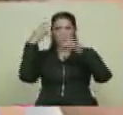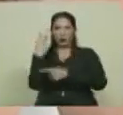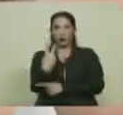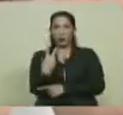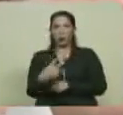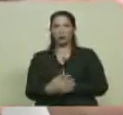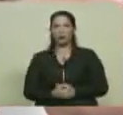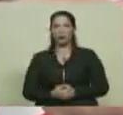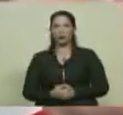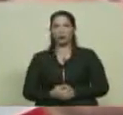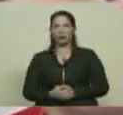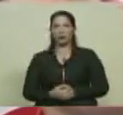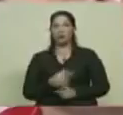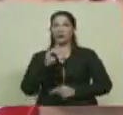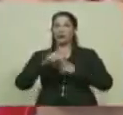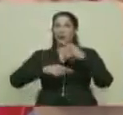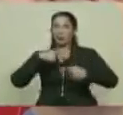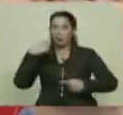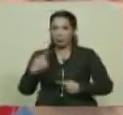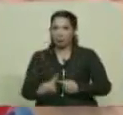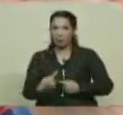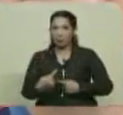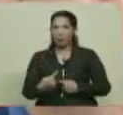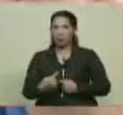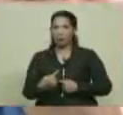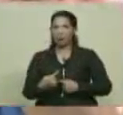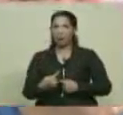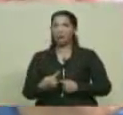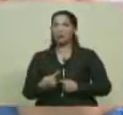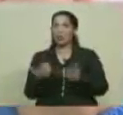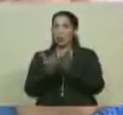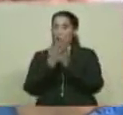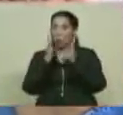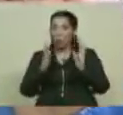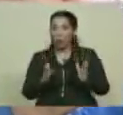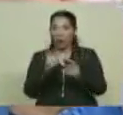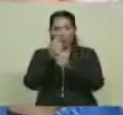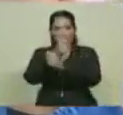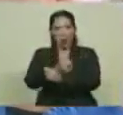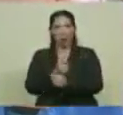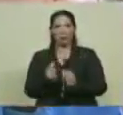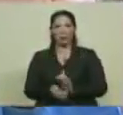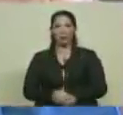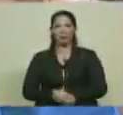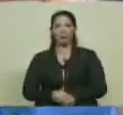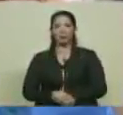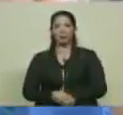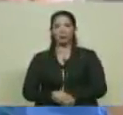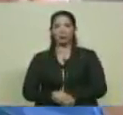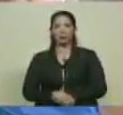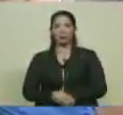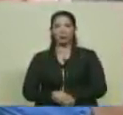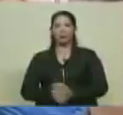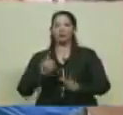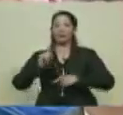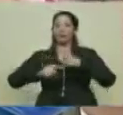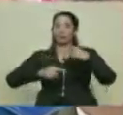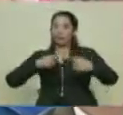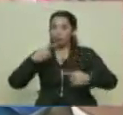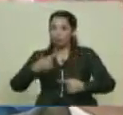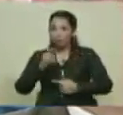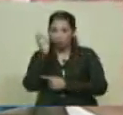escribir, sino que sacar a la primaria. La primaria. Y después se inventó la